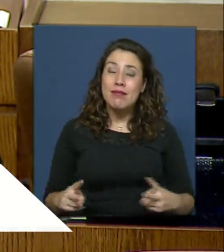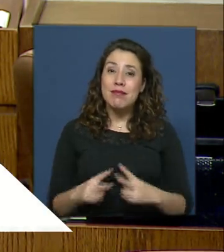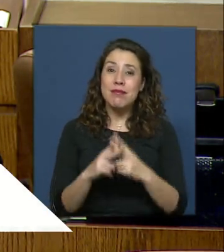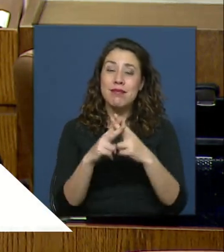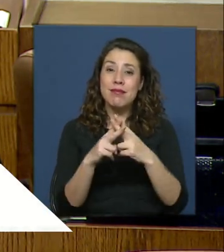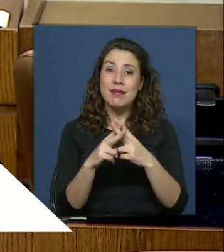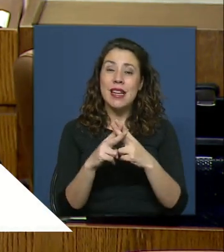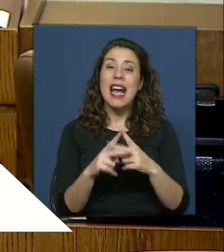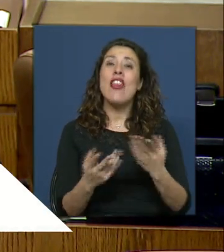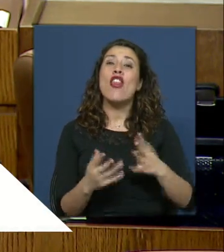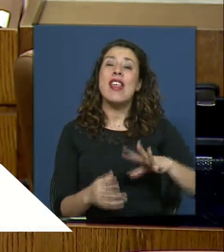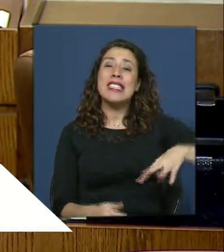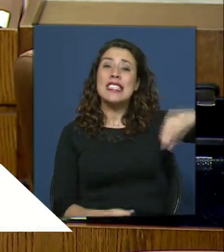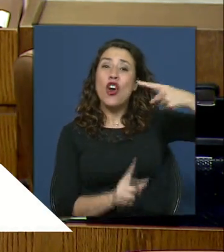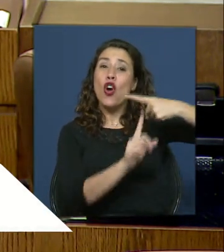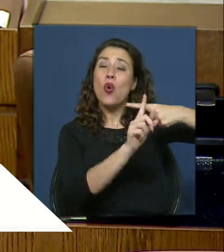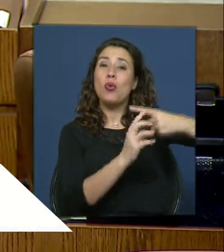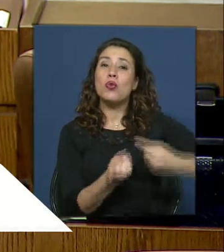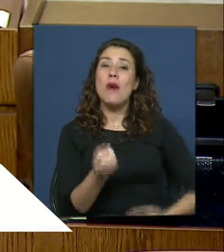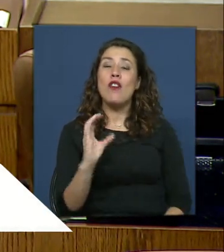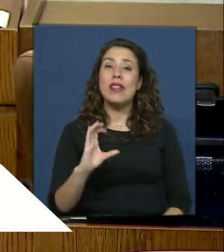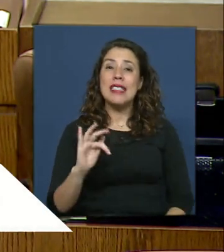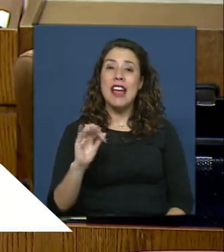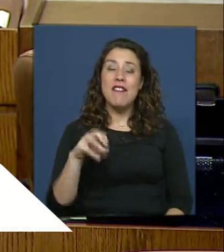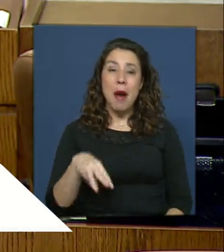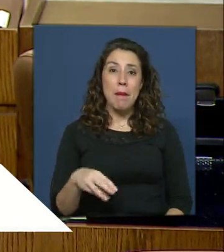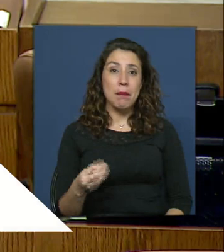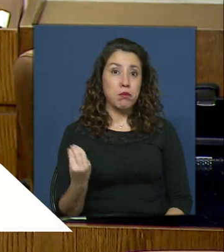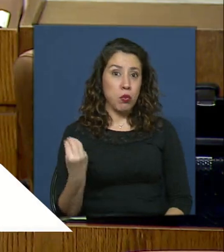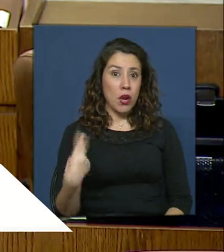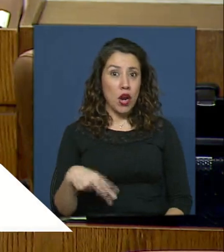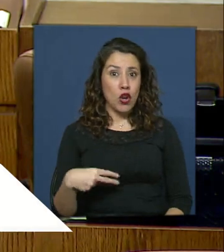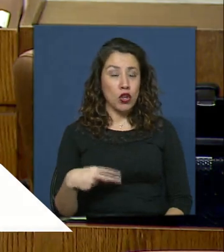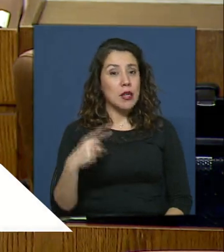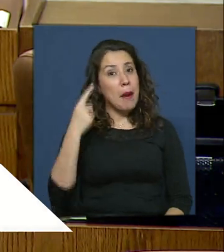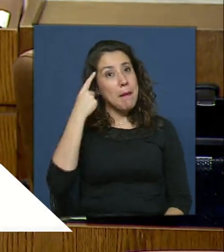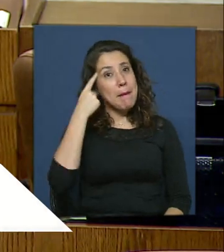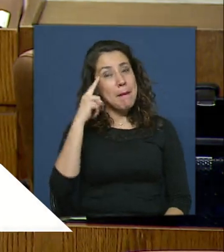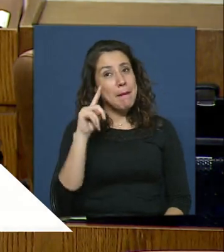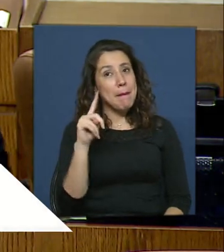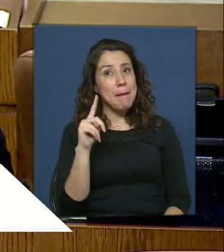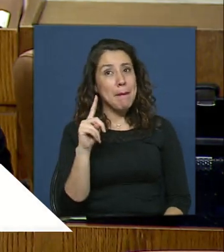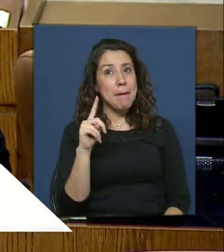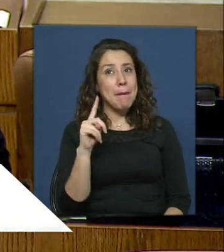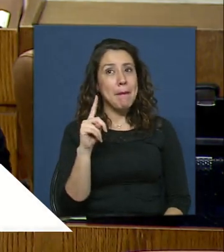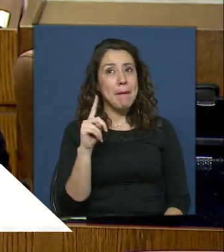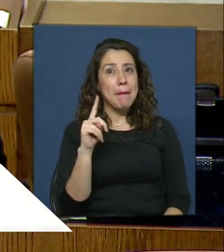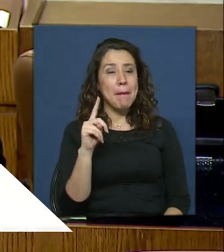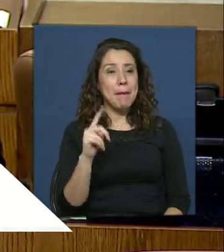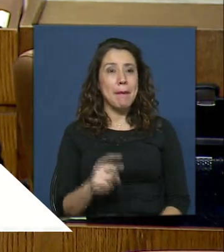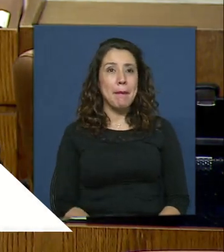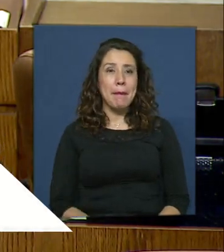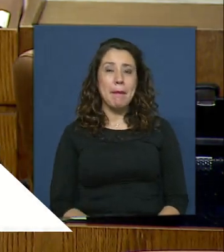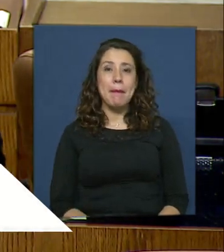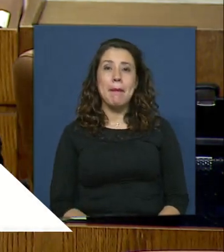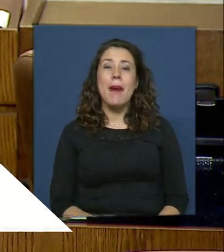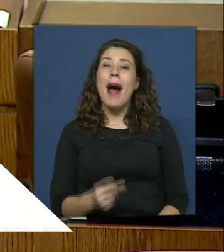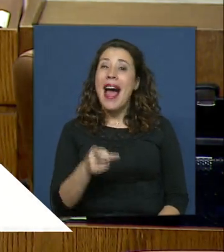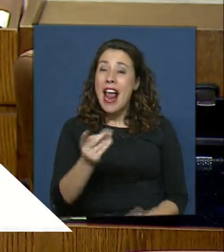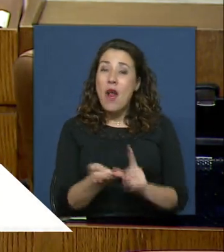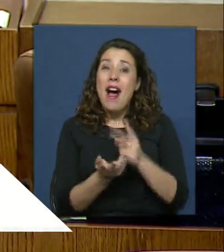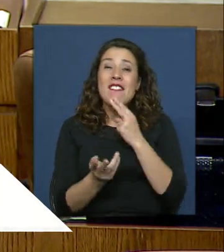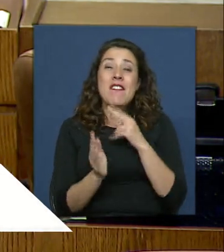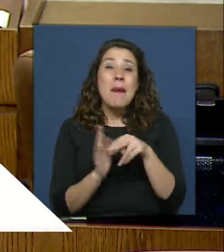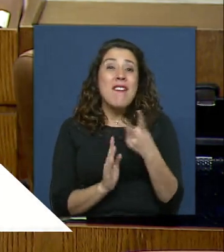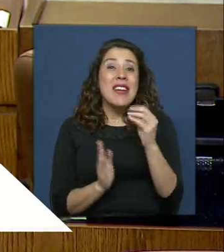en el sector del Cerro La Cruz un nuevo CEFAM. Gran noticia. Sin embargo, presidente, en ese sector viven más de